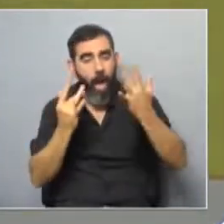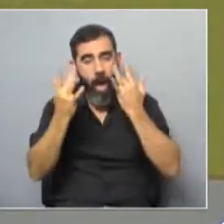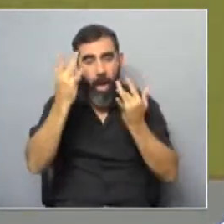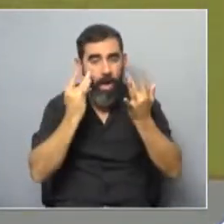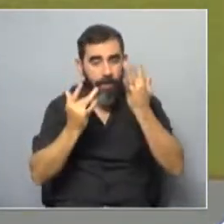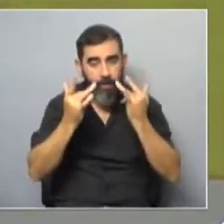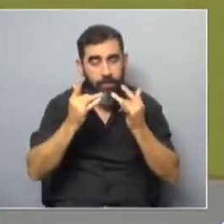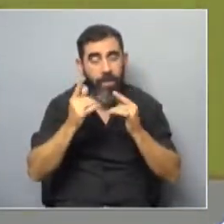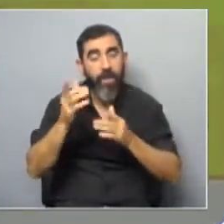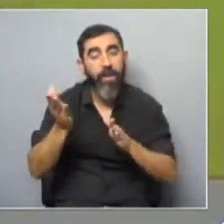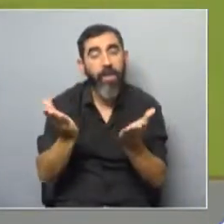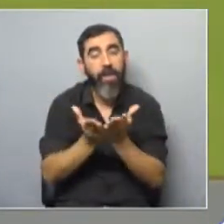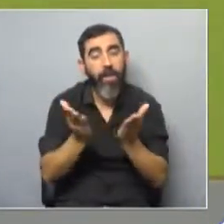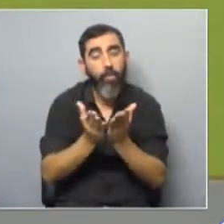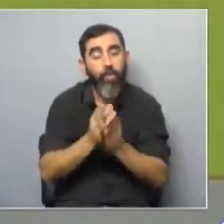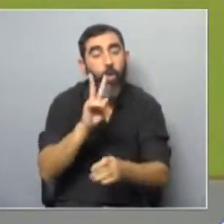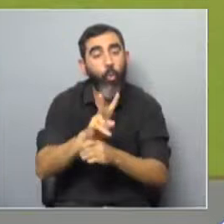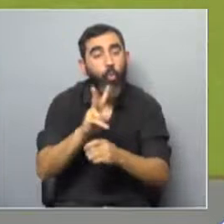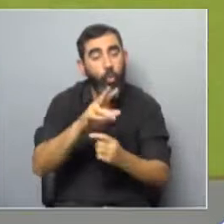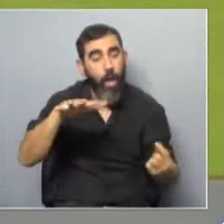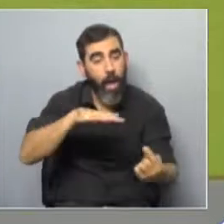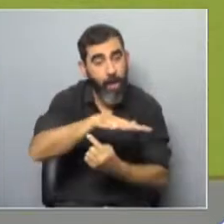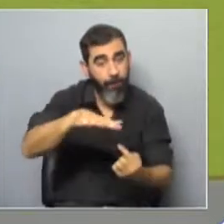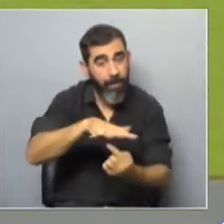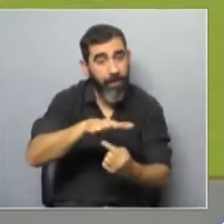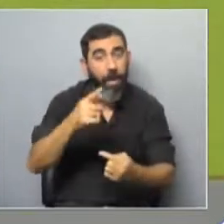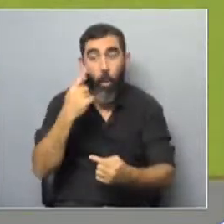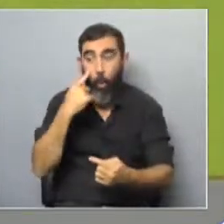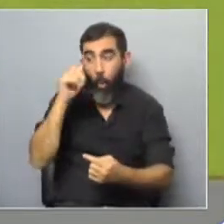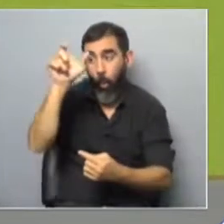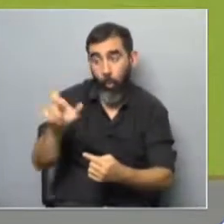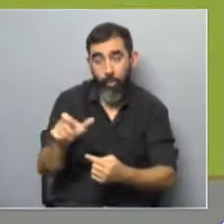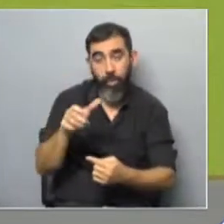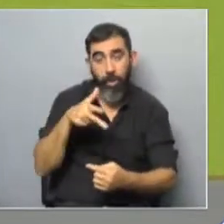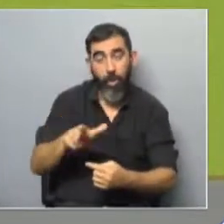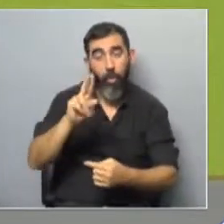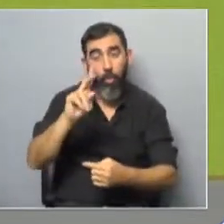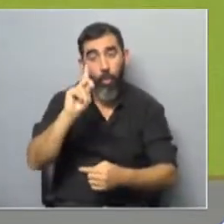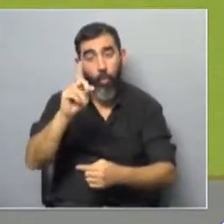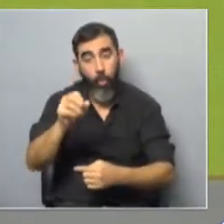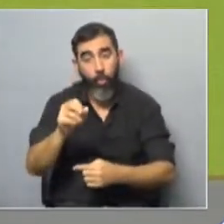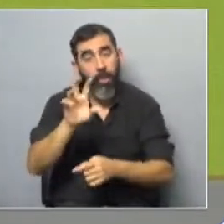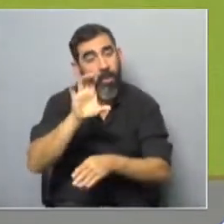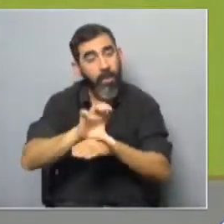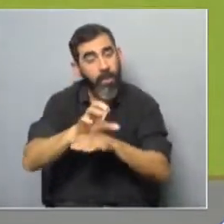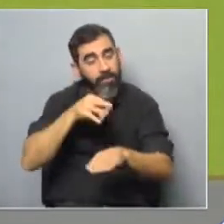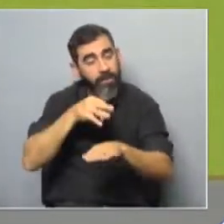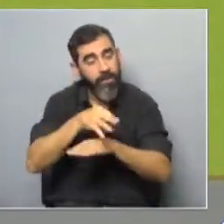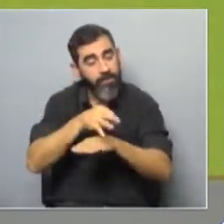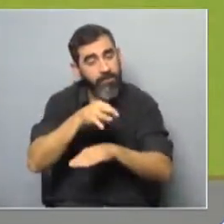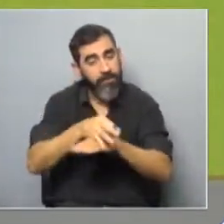ella hizo la carrera de Tecnicatura de Control Ambiental y allí fue que conoció a Hugo, que dio una clase sobre ecología de rutas. Y